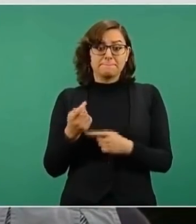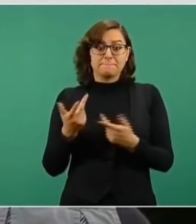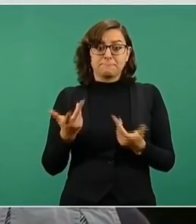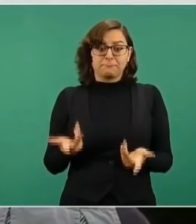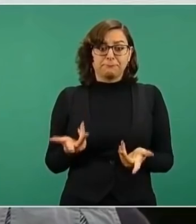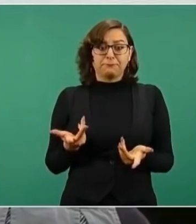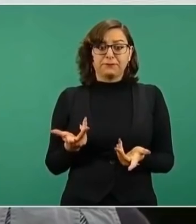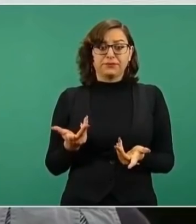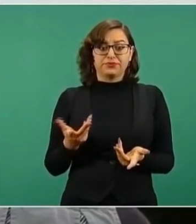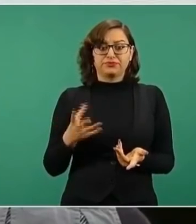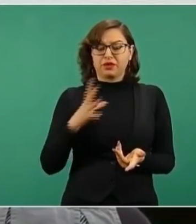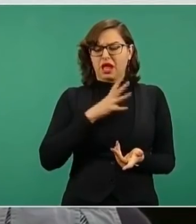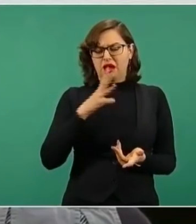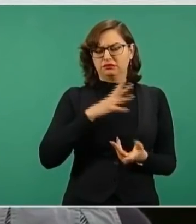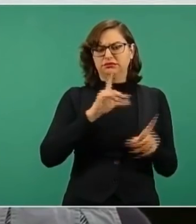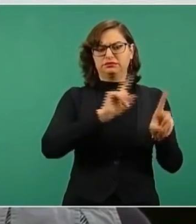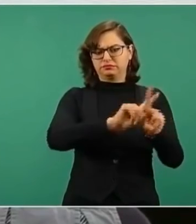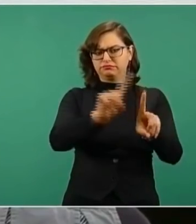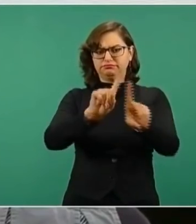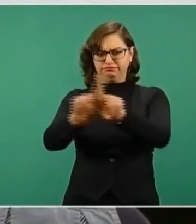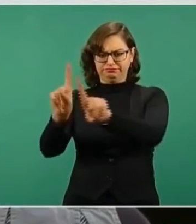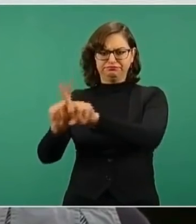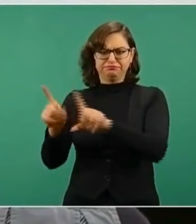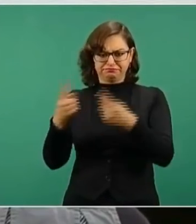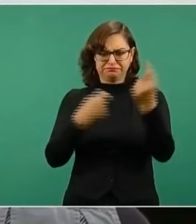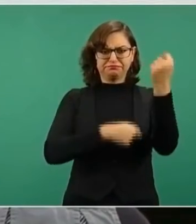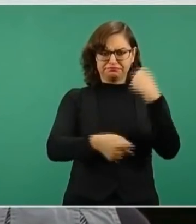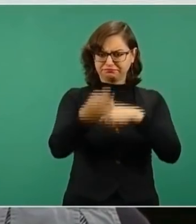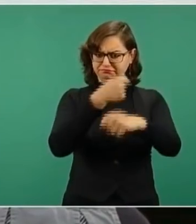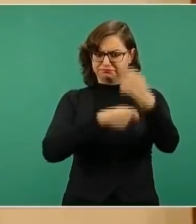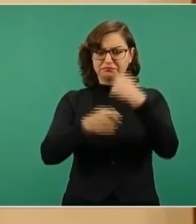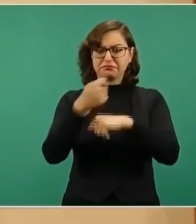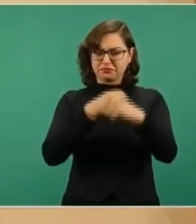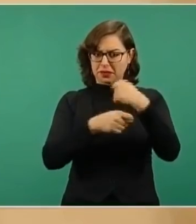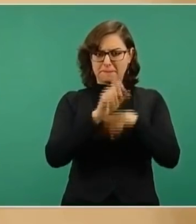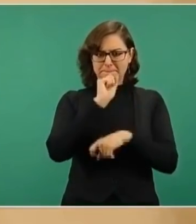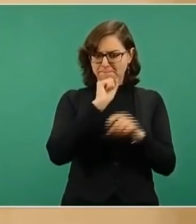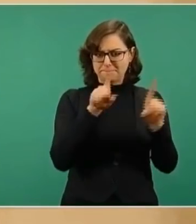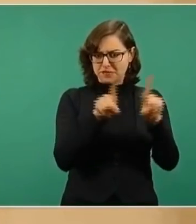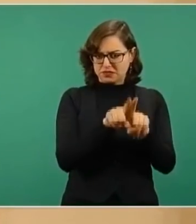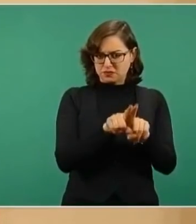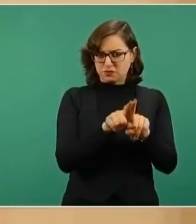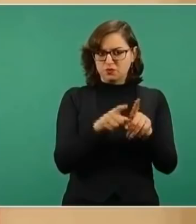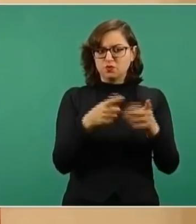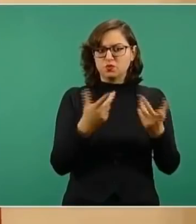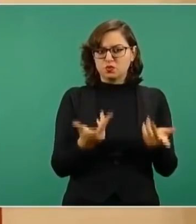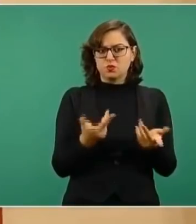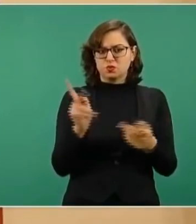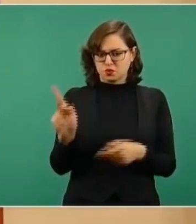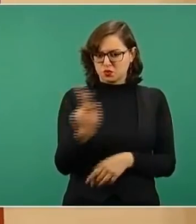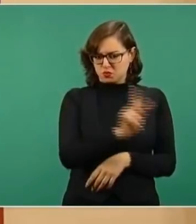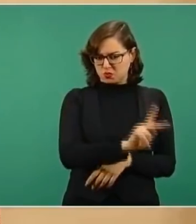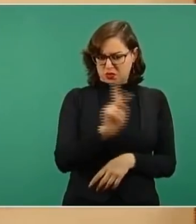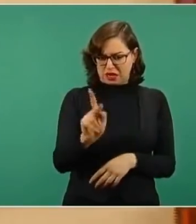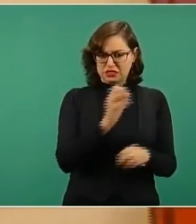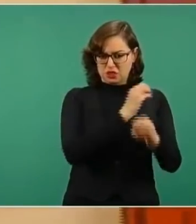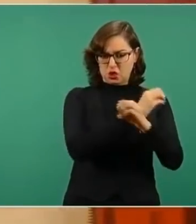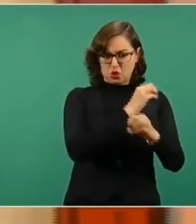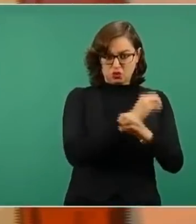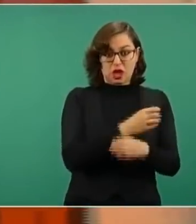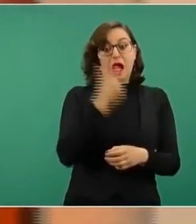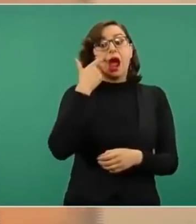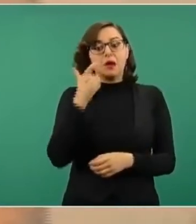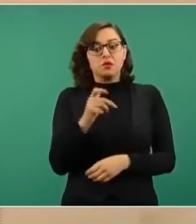hay algunas otras tiendas de conveniencia que también están en los autoabastos, saqué alguna de ellas, a ver si ustedes que son periodistas y